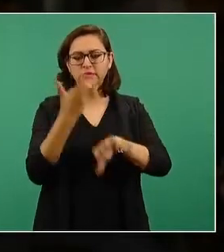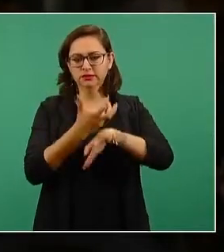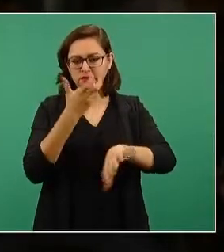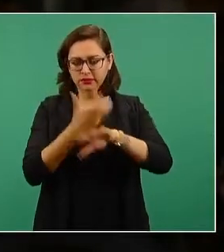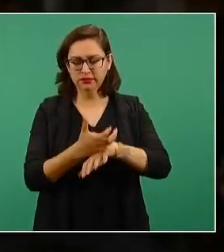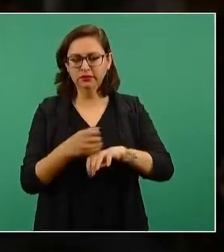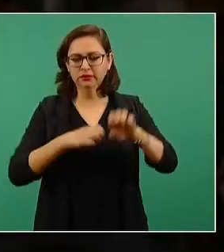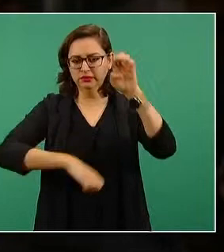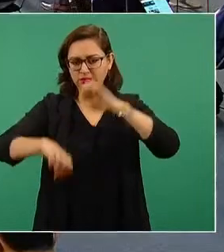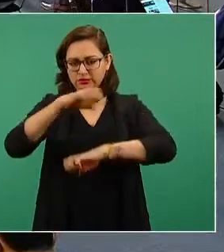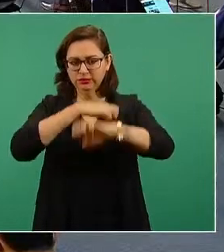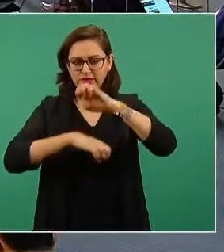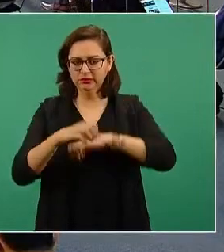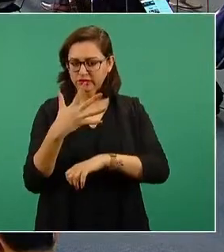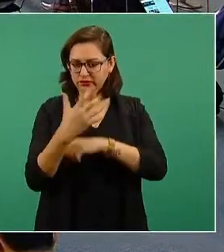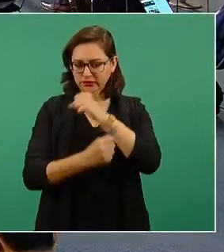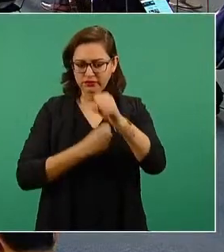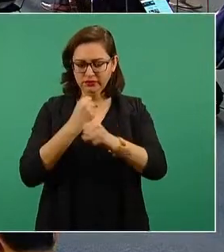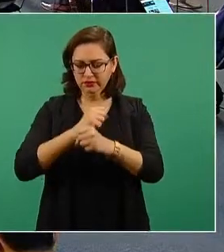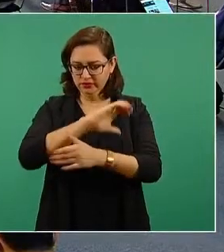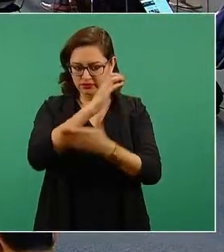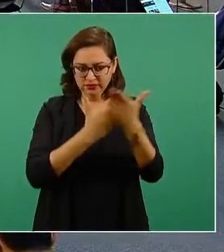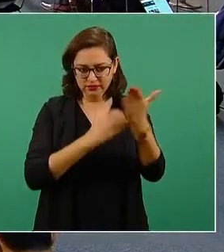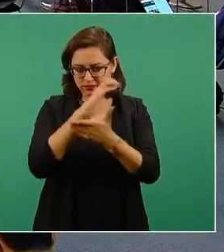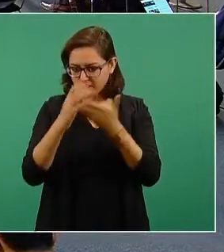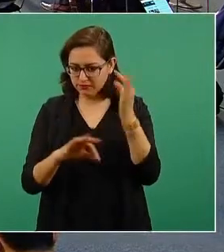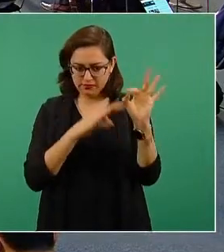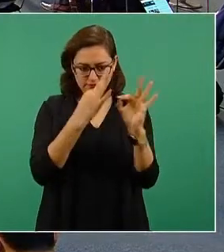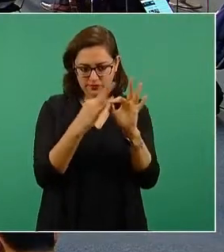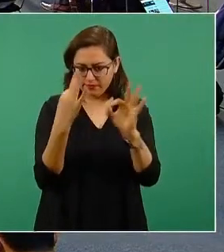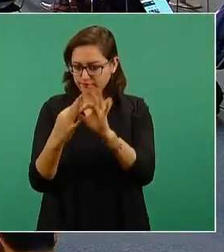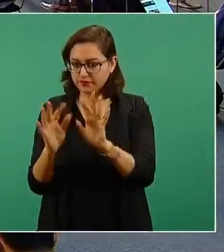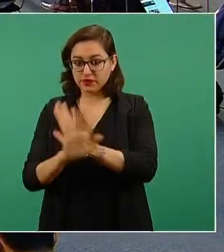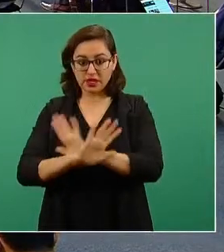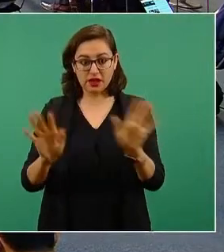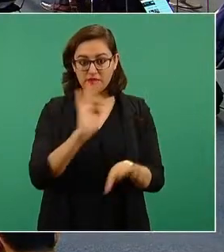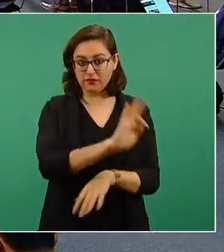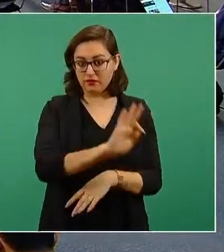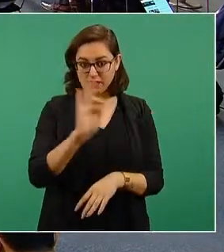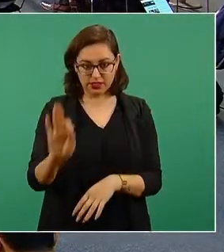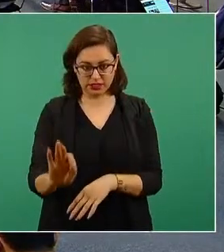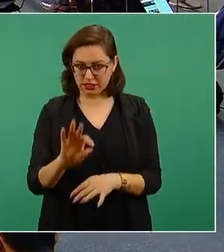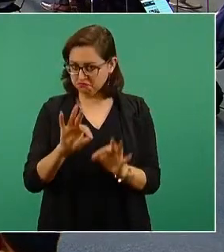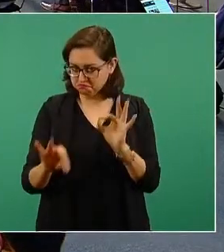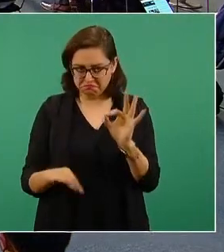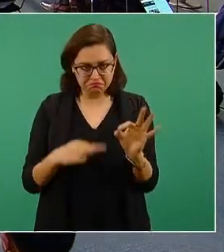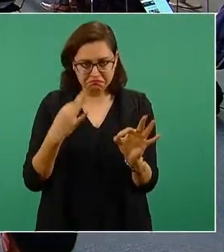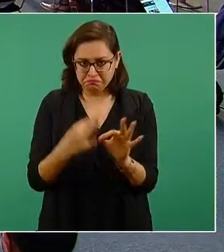Entonces, se han organizado algunas agrupaciones de ellos donde están pidiendo que se